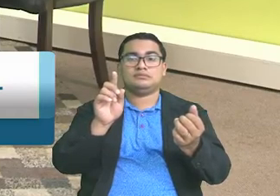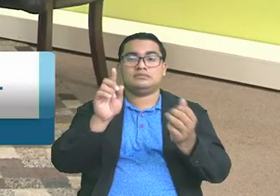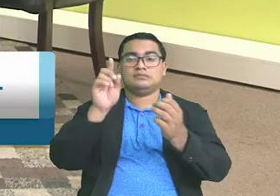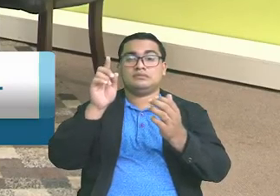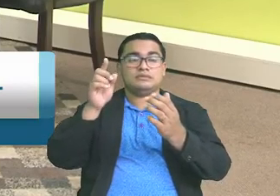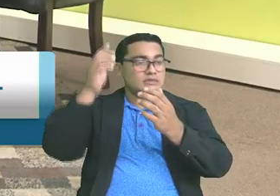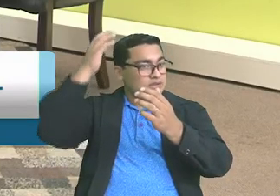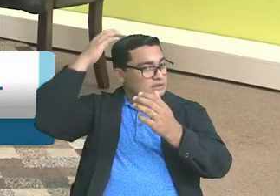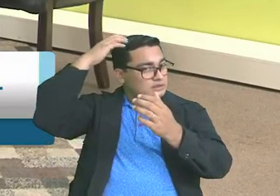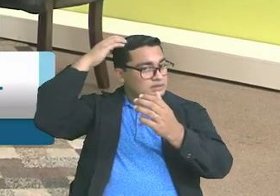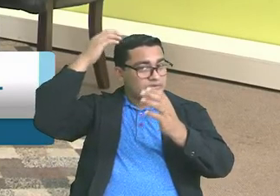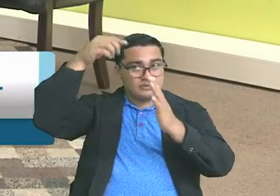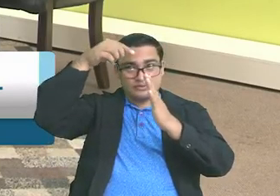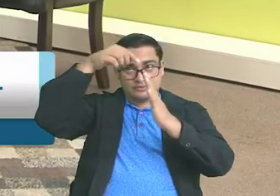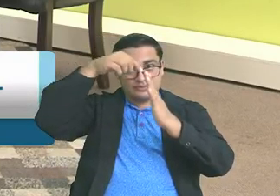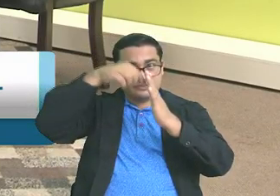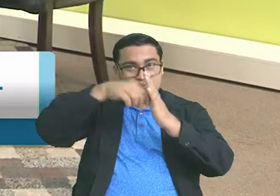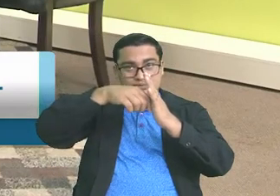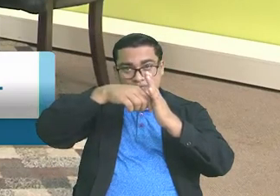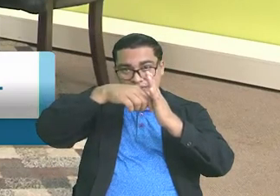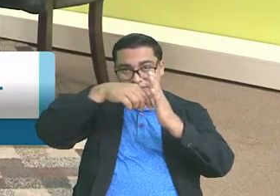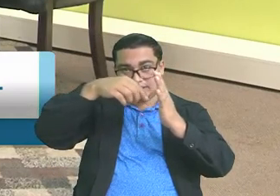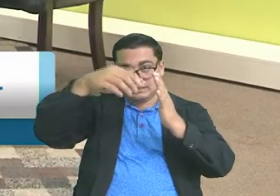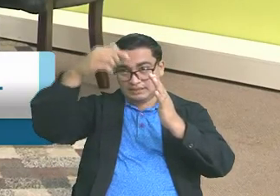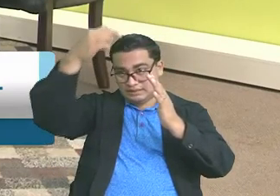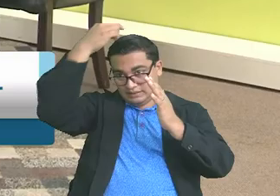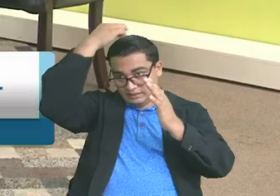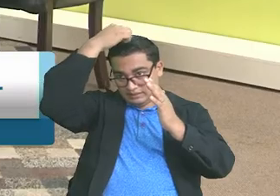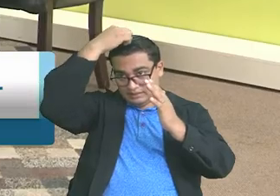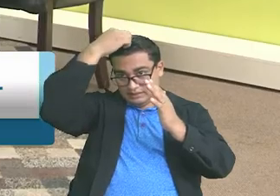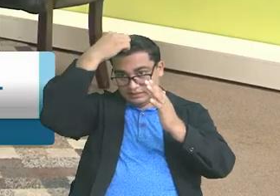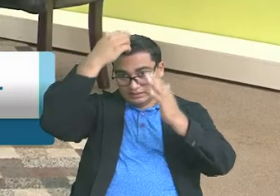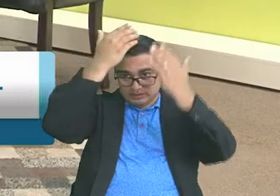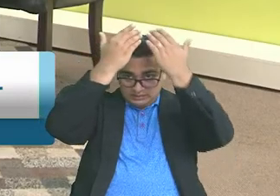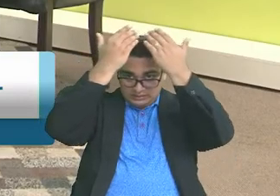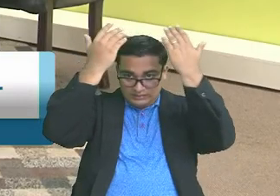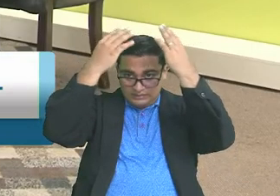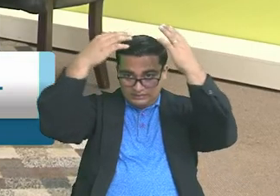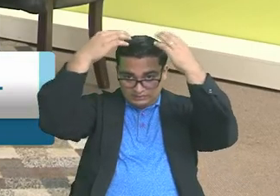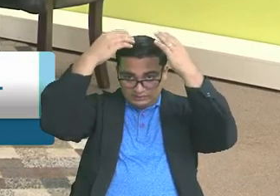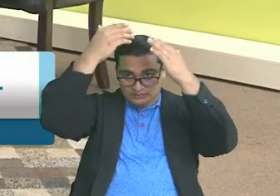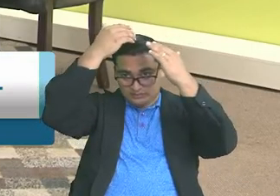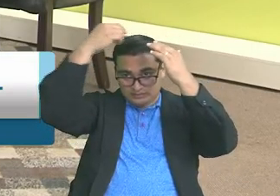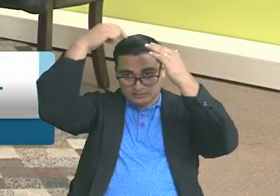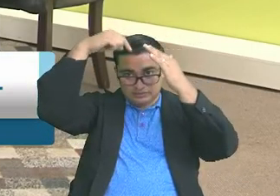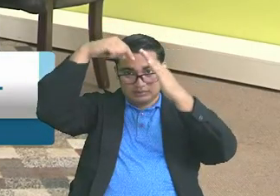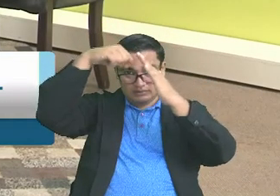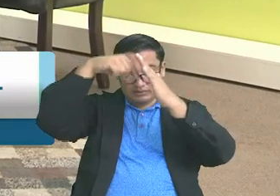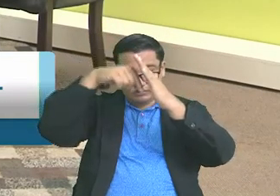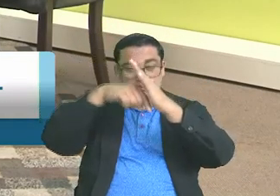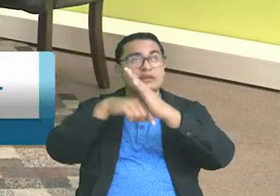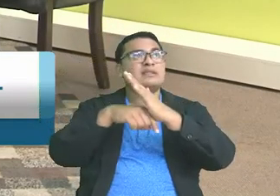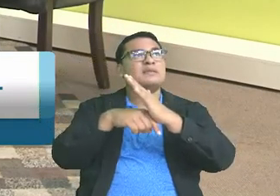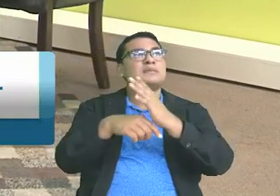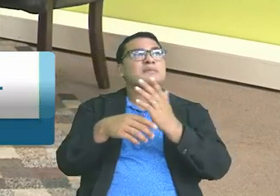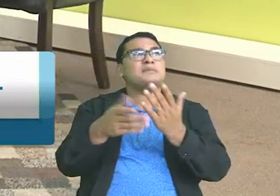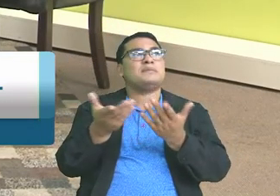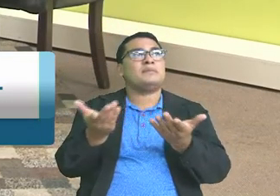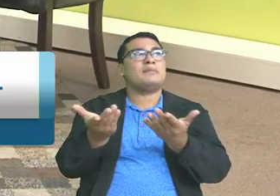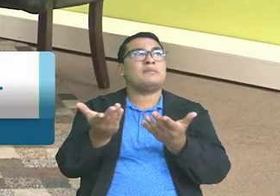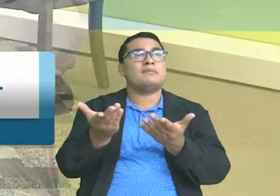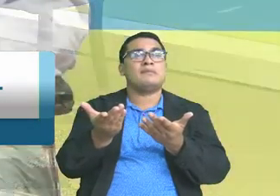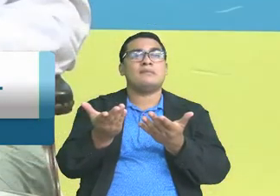profunda, en la parte hacia el centro y hacia abajo. Hacia el centro. No están cerca de la corteza cerebral.